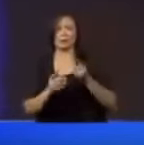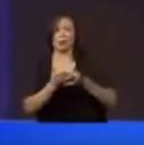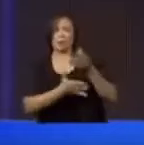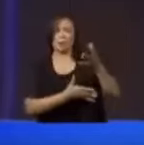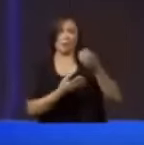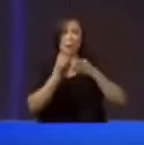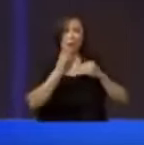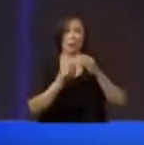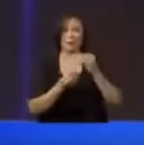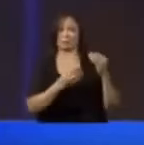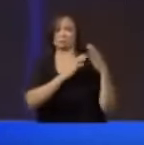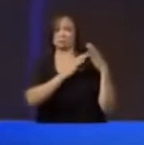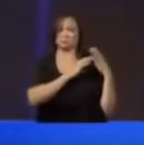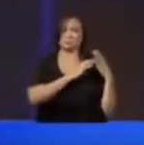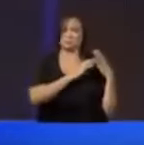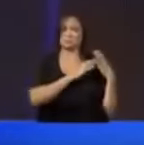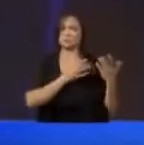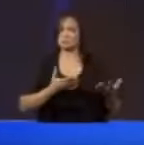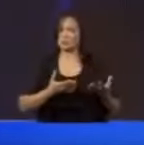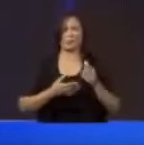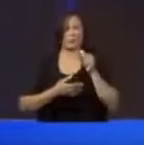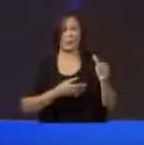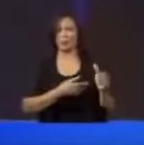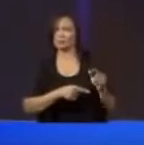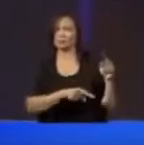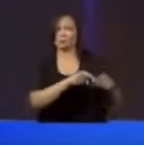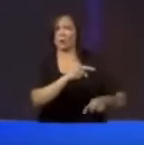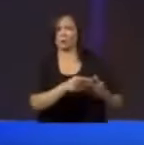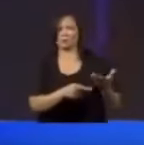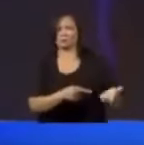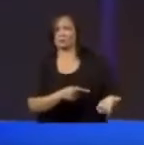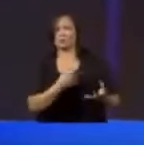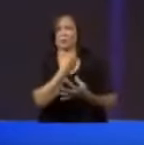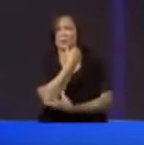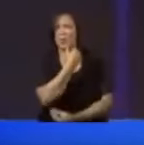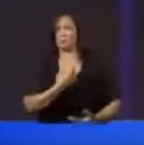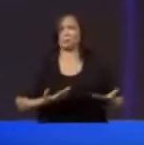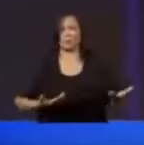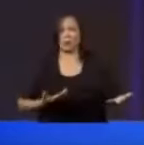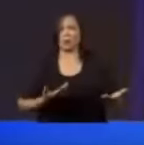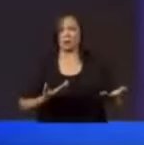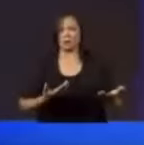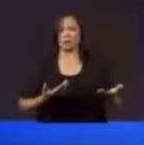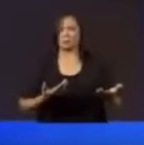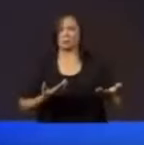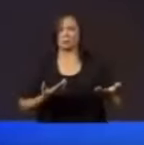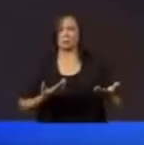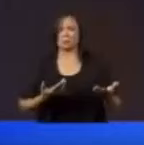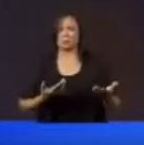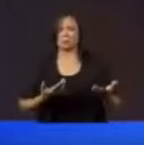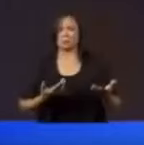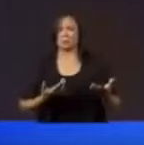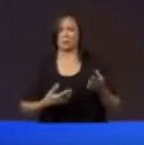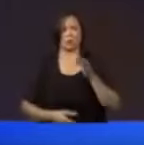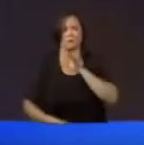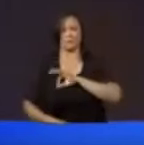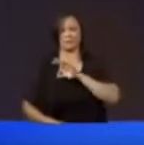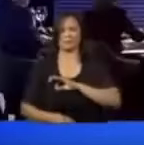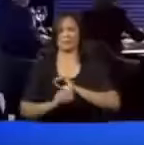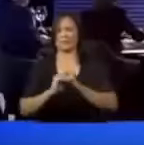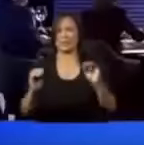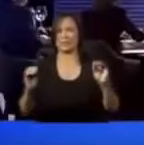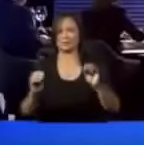comida cara y con una carga que no le sirve ni le beneficia para sus necesidades